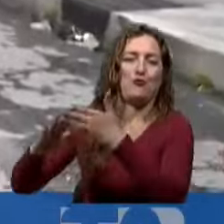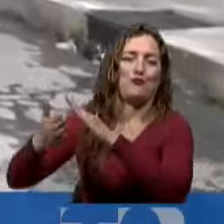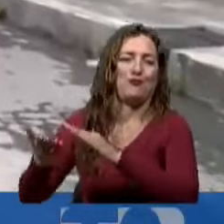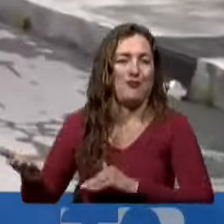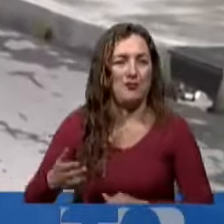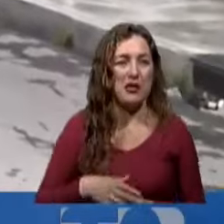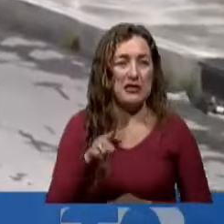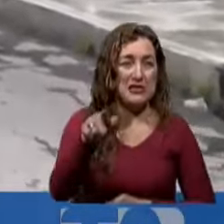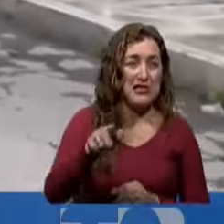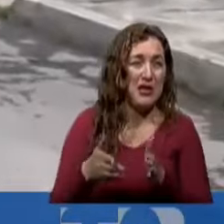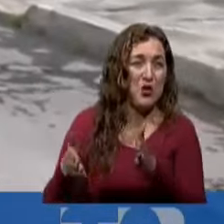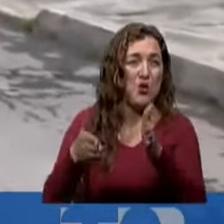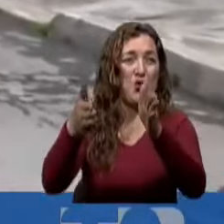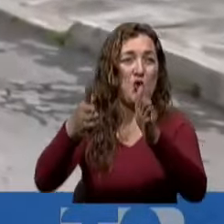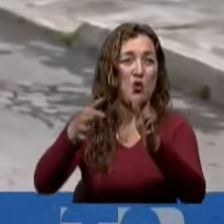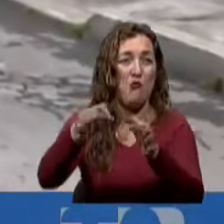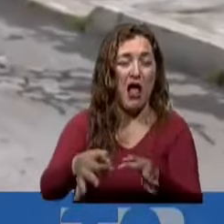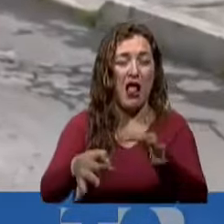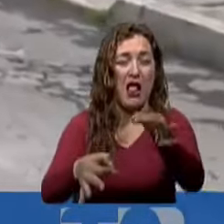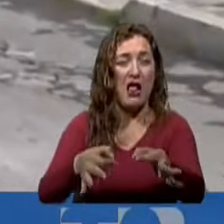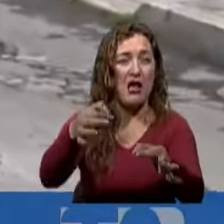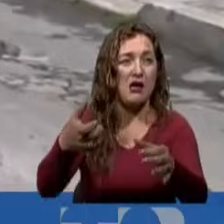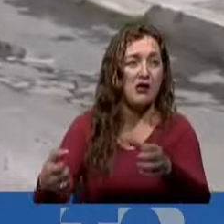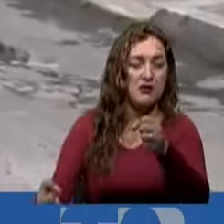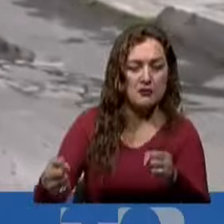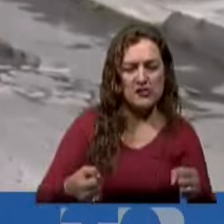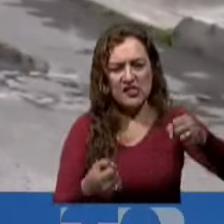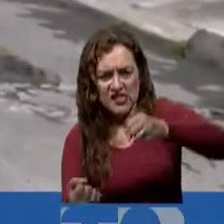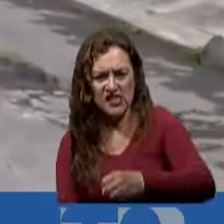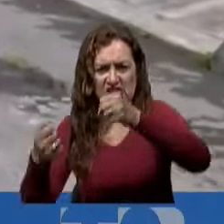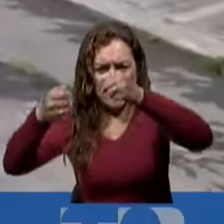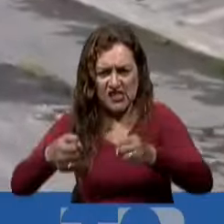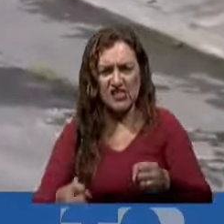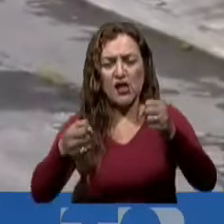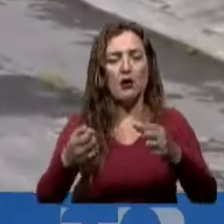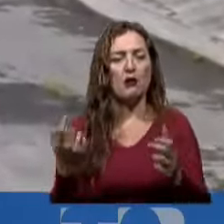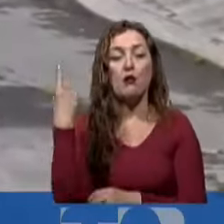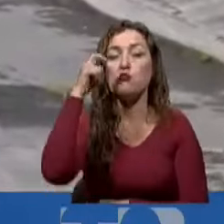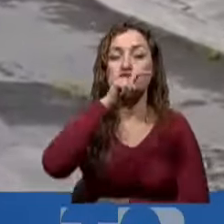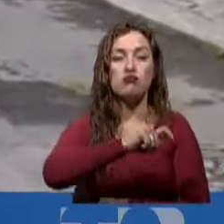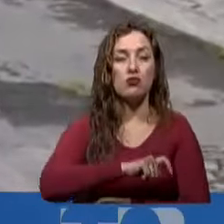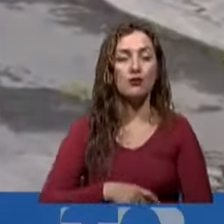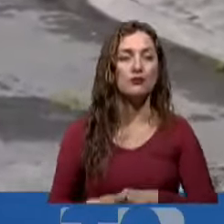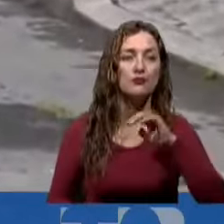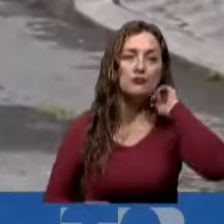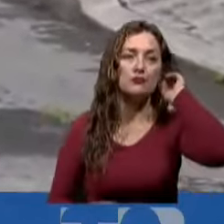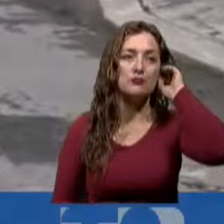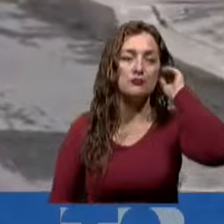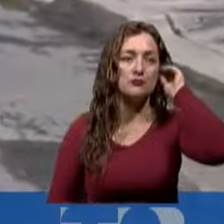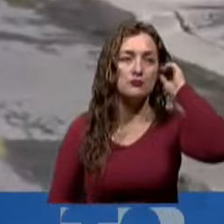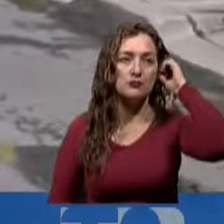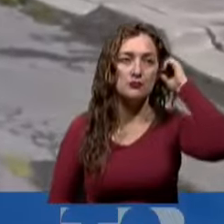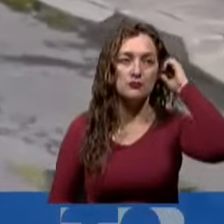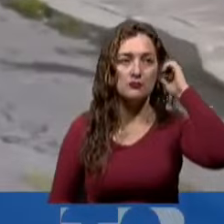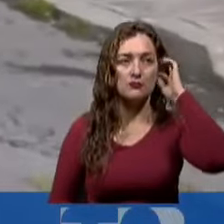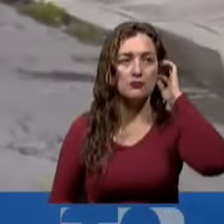muchas peripecias, maniobras para poder superar este hueco que cada vez se va hundiendo. Entonces ese es el